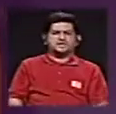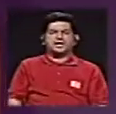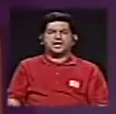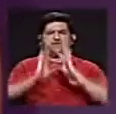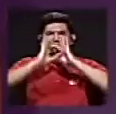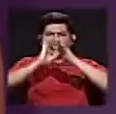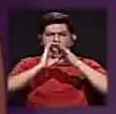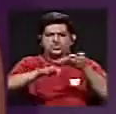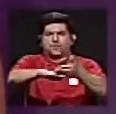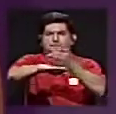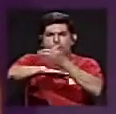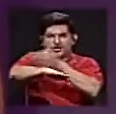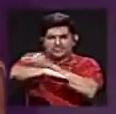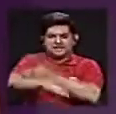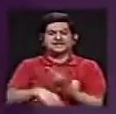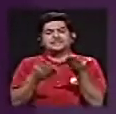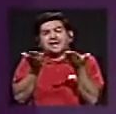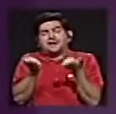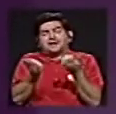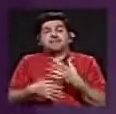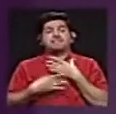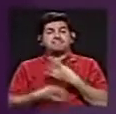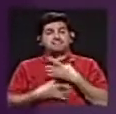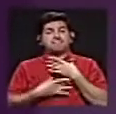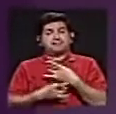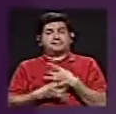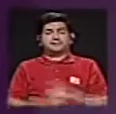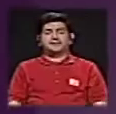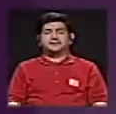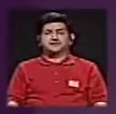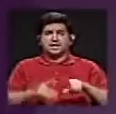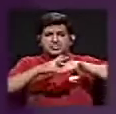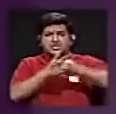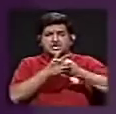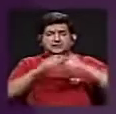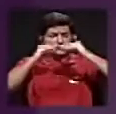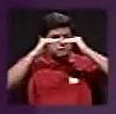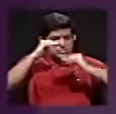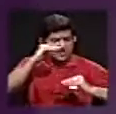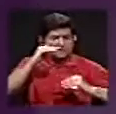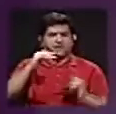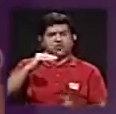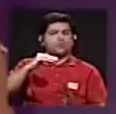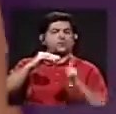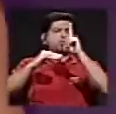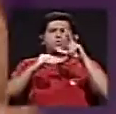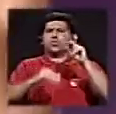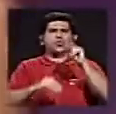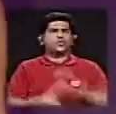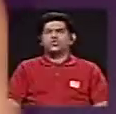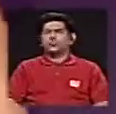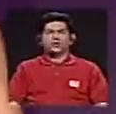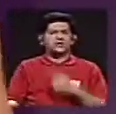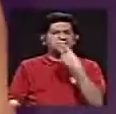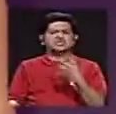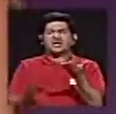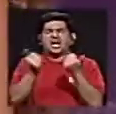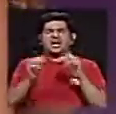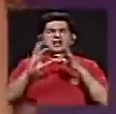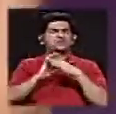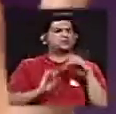progresista que se quería lo interesante de esto es que se empezó de abajo para arriba como debe ser no es que se dijo queremos unir